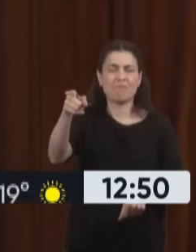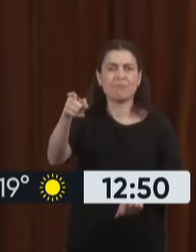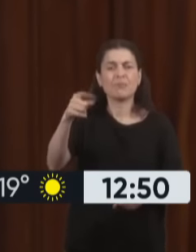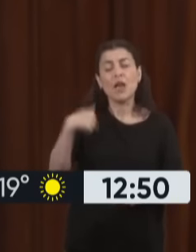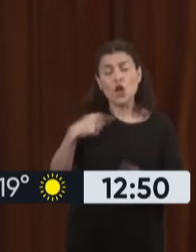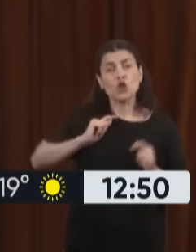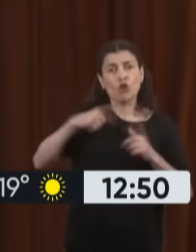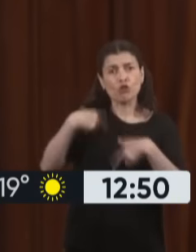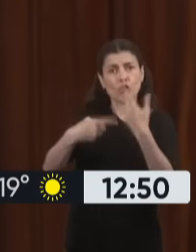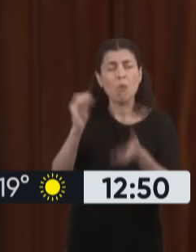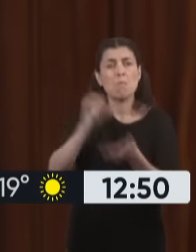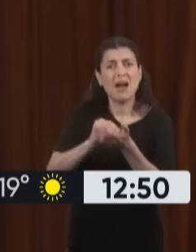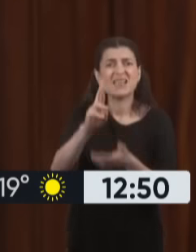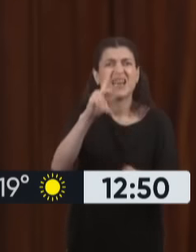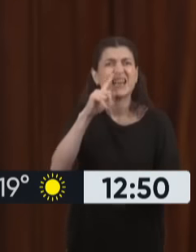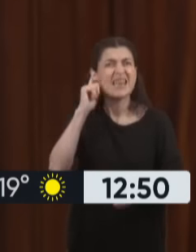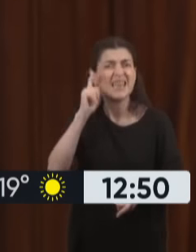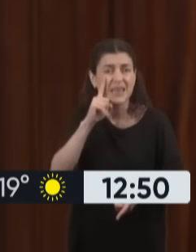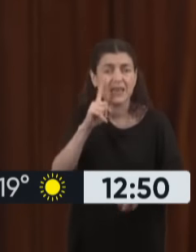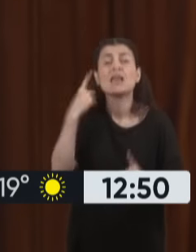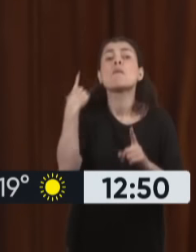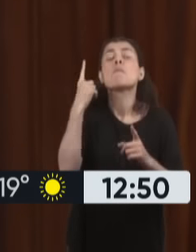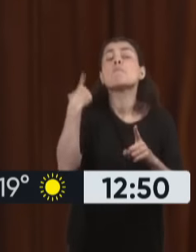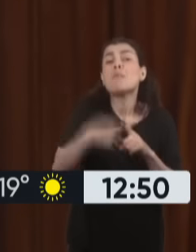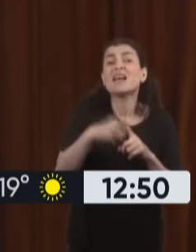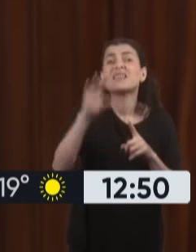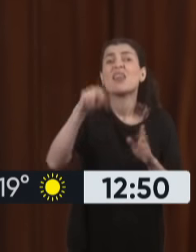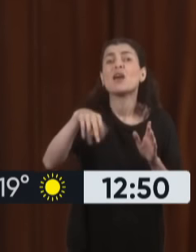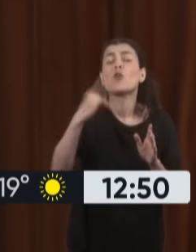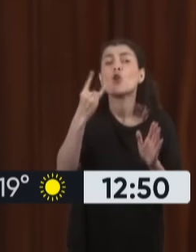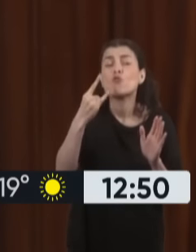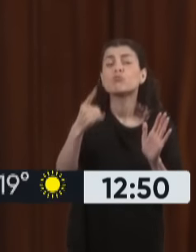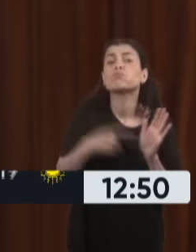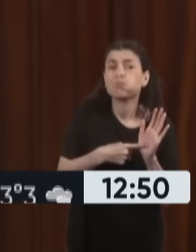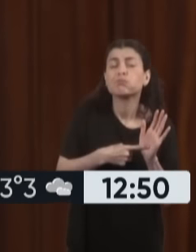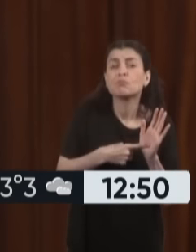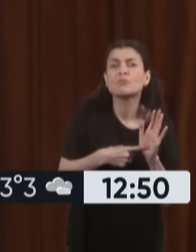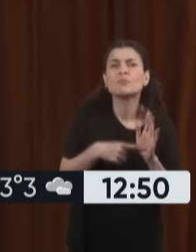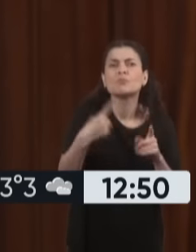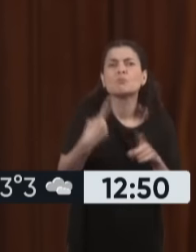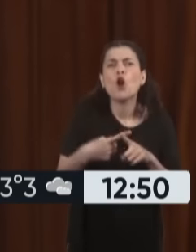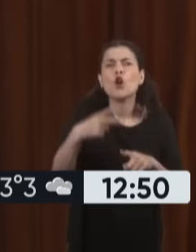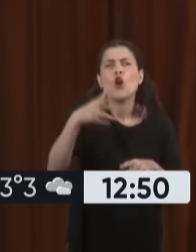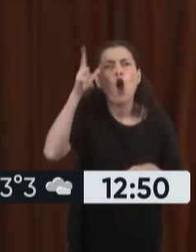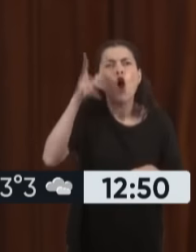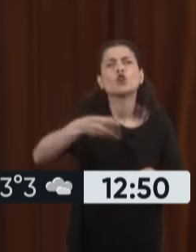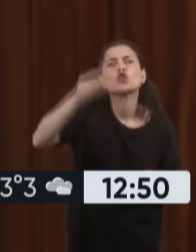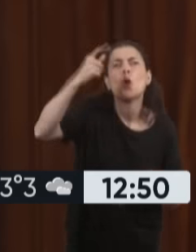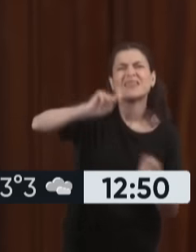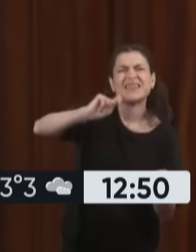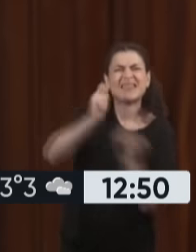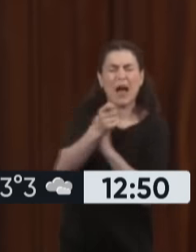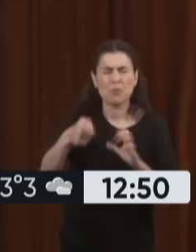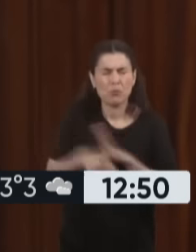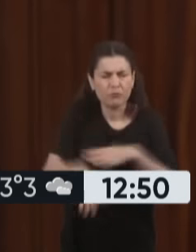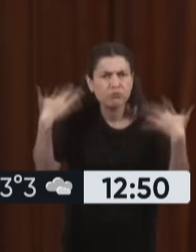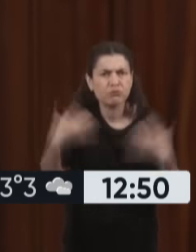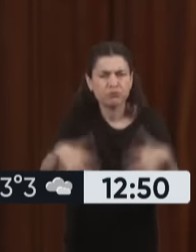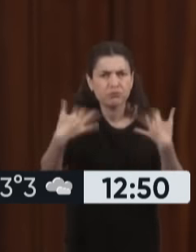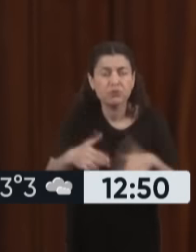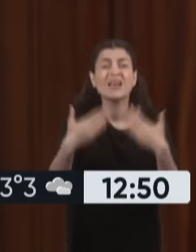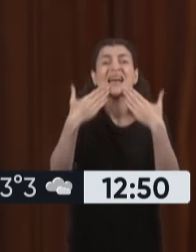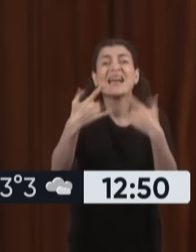el DNU es 8 veces más grande que la que hizo Menem. Y eso lo hicimos con el 15%